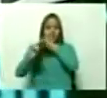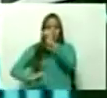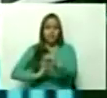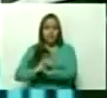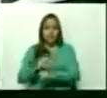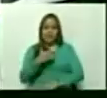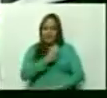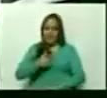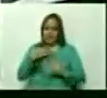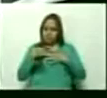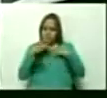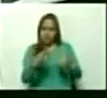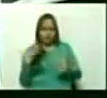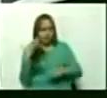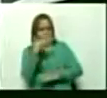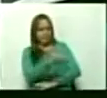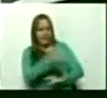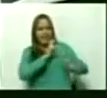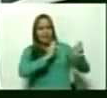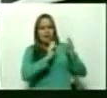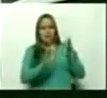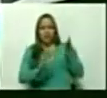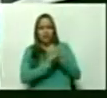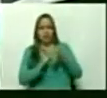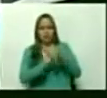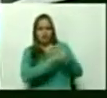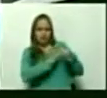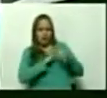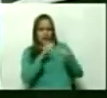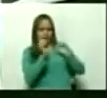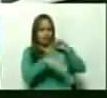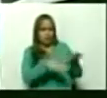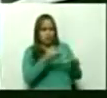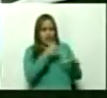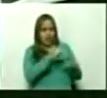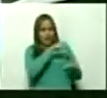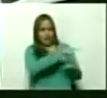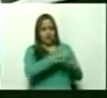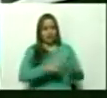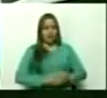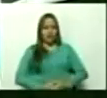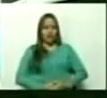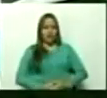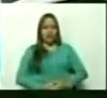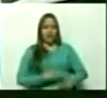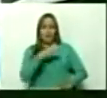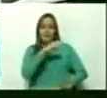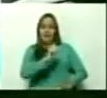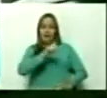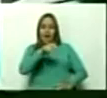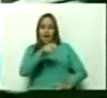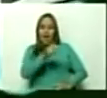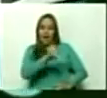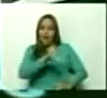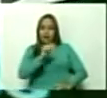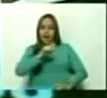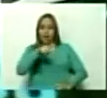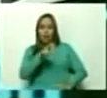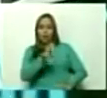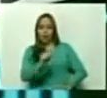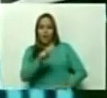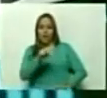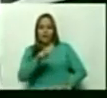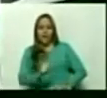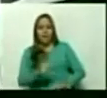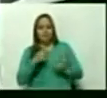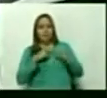que están interesados en el tema de la mancomunidad de la basura que tenemos allá en lo que es la península de Paraguaná para el tema y el aprovechamiento de los